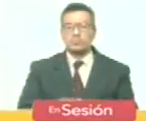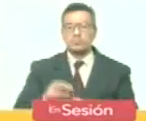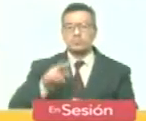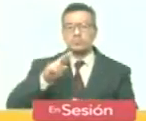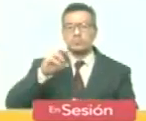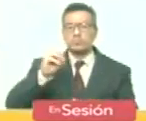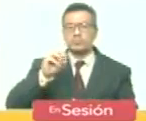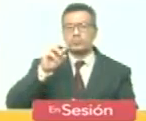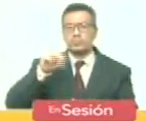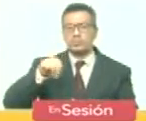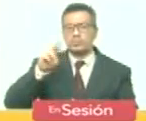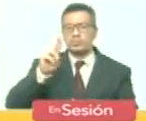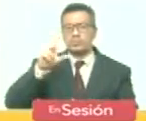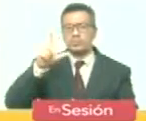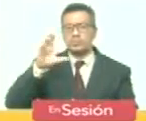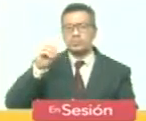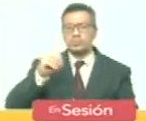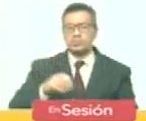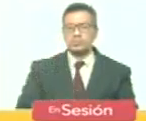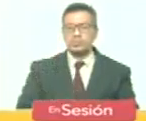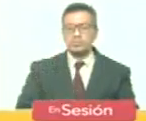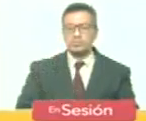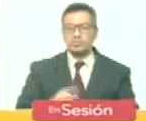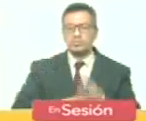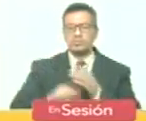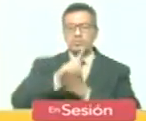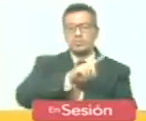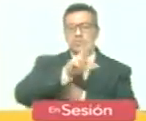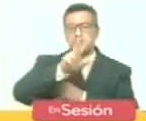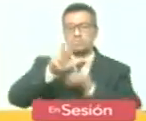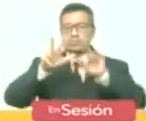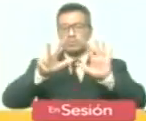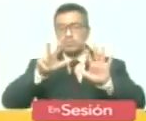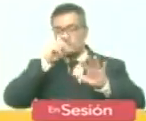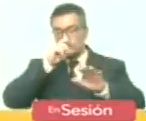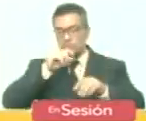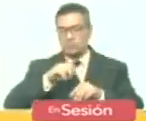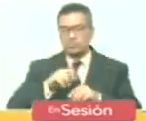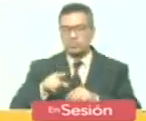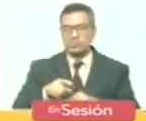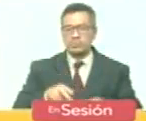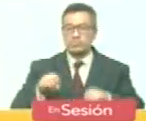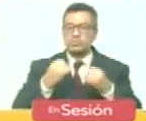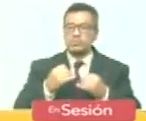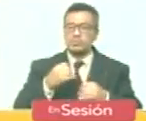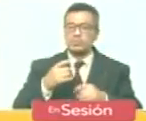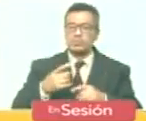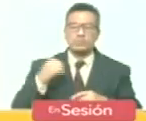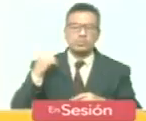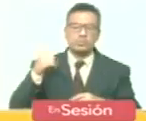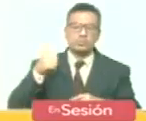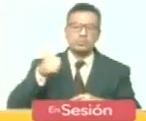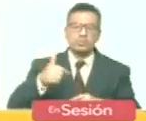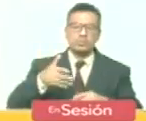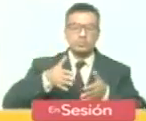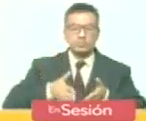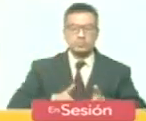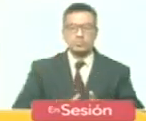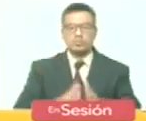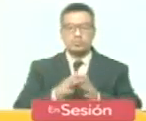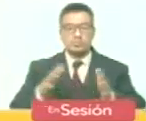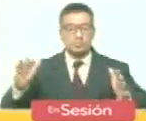Rómulo Gallegos. Son 138 años que han pasado desde el nacimiento de